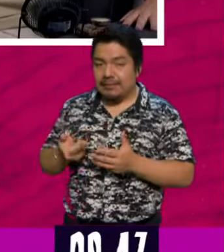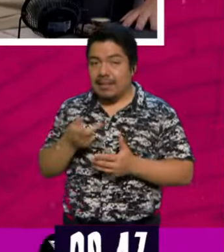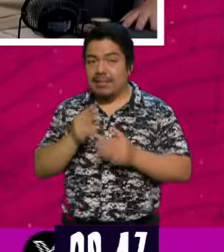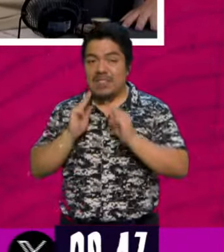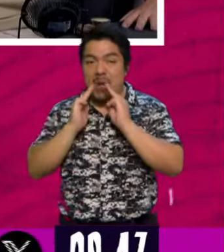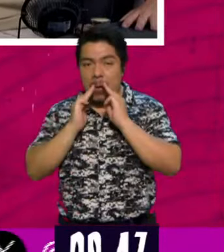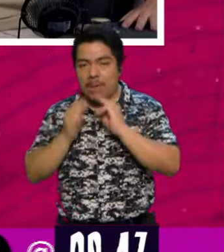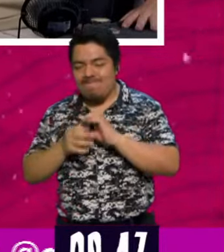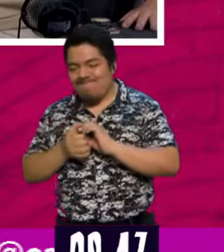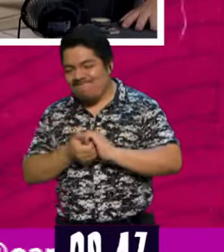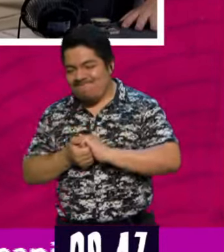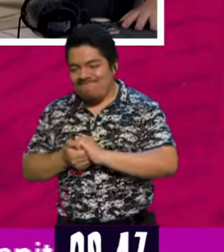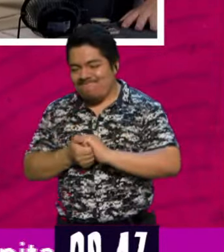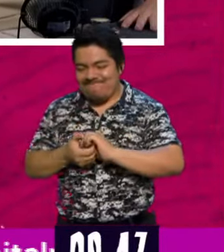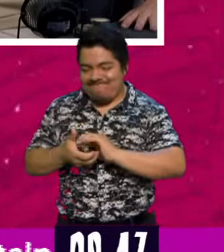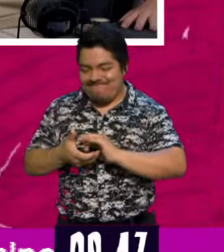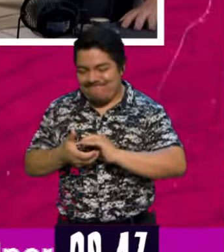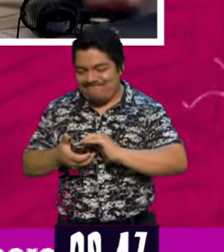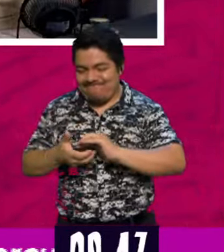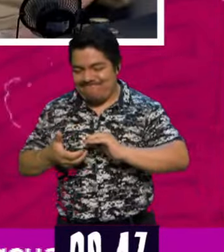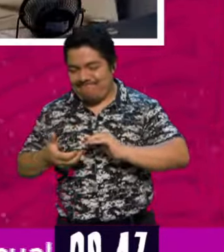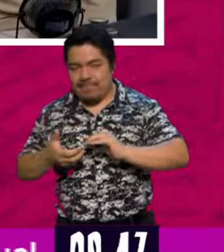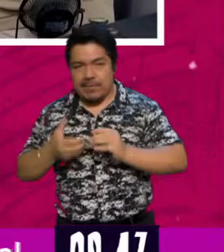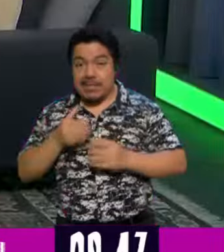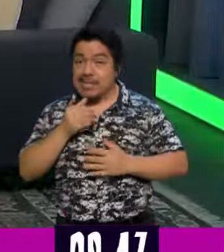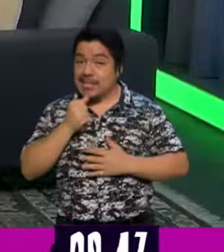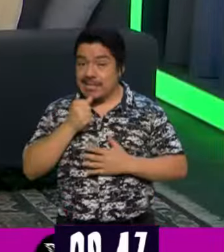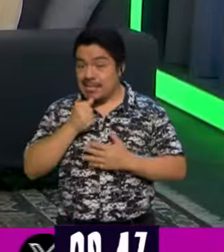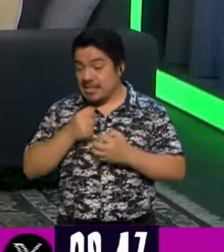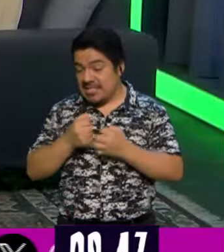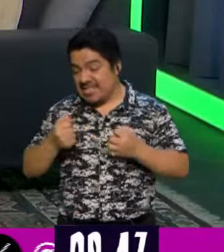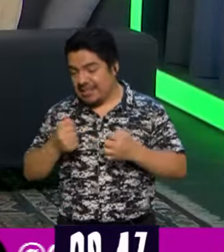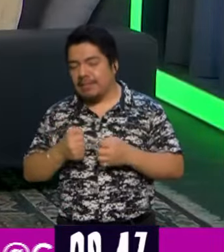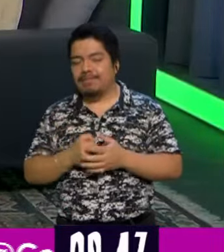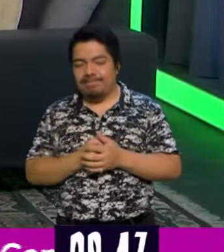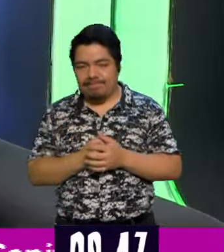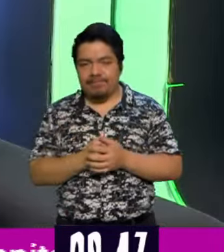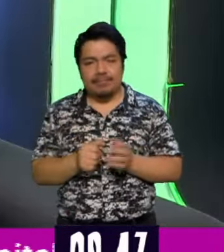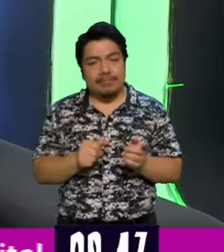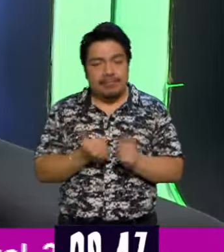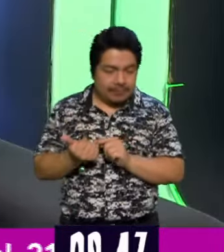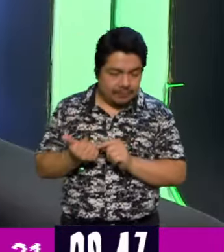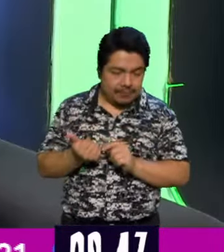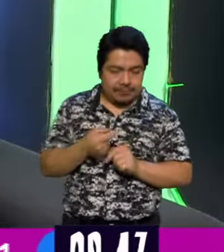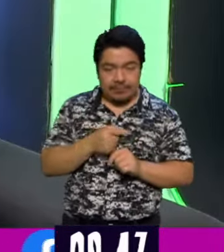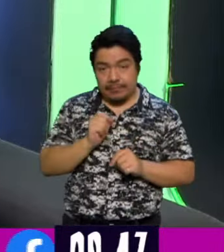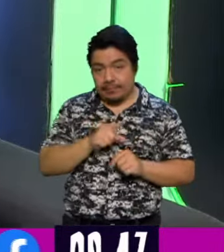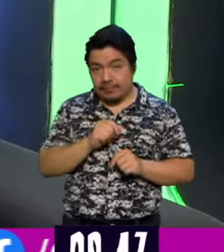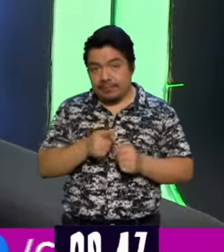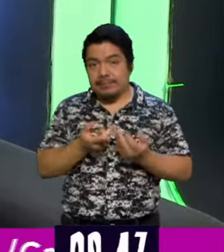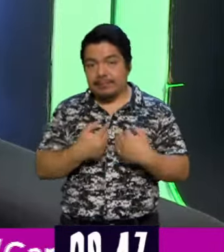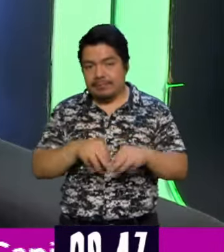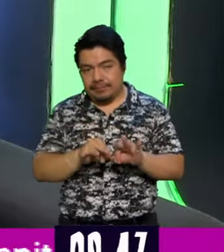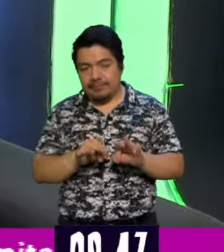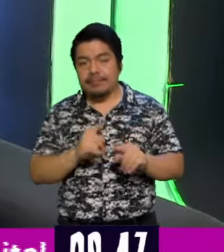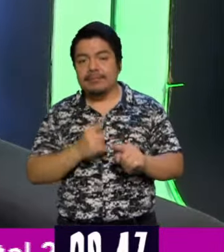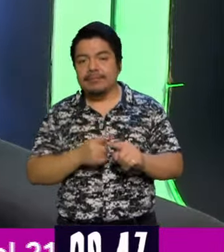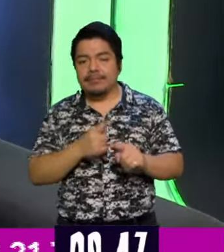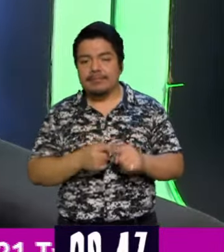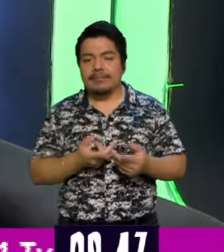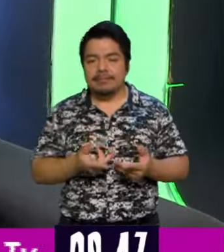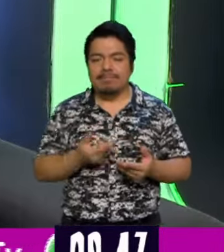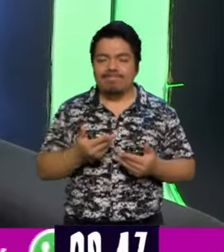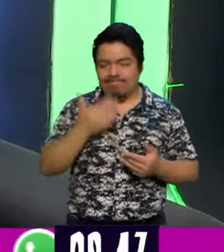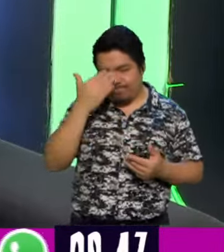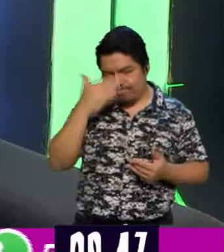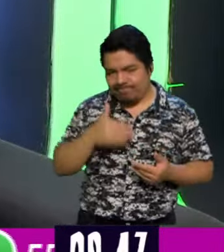tan, claro, organizada, que no. Claro, ahora, fueron muchos el años. Otro protagonista que vale la pena señalar y que tiene, pues esto